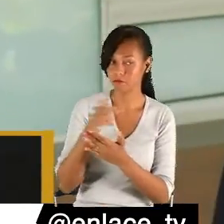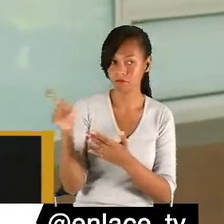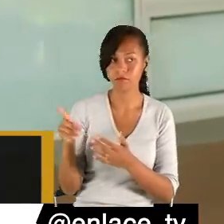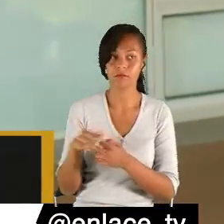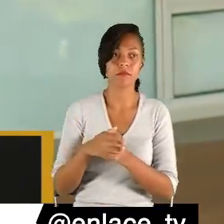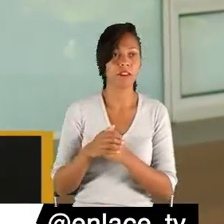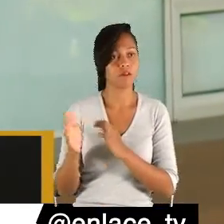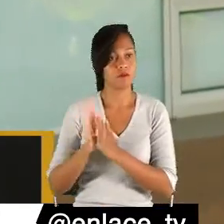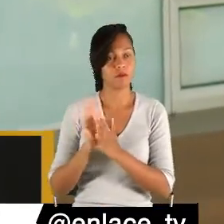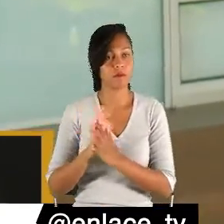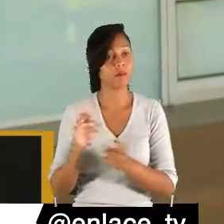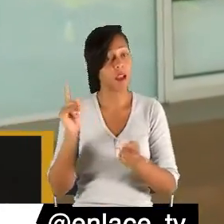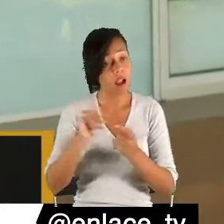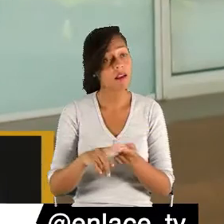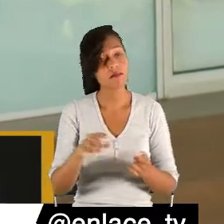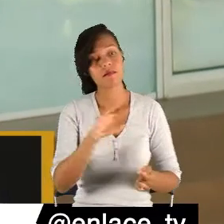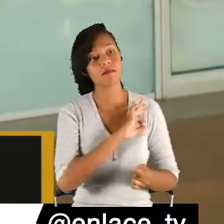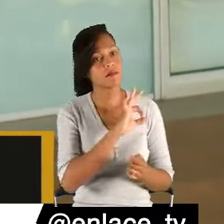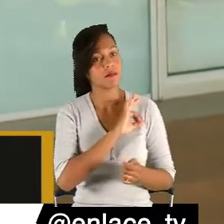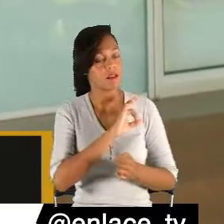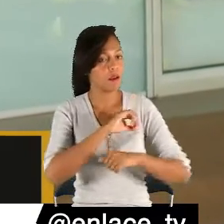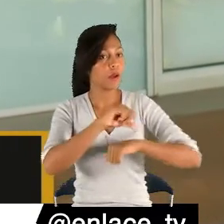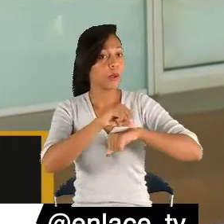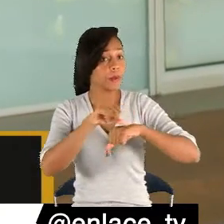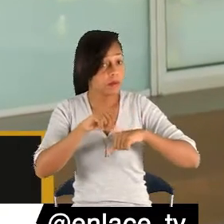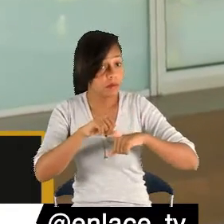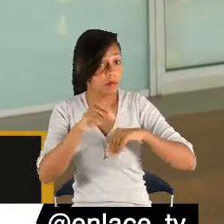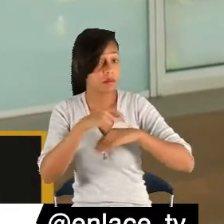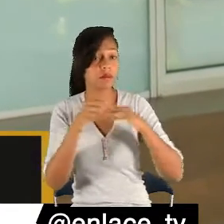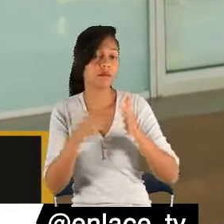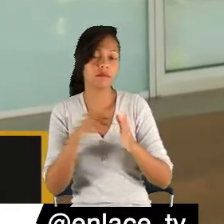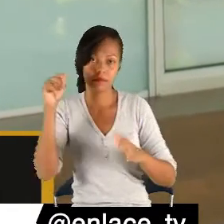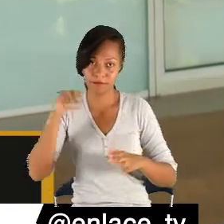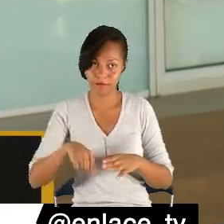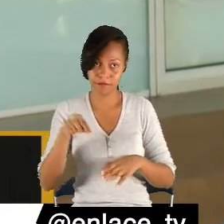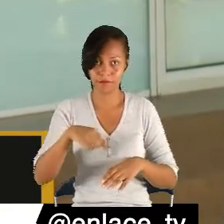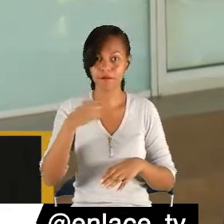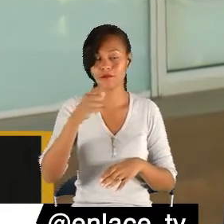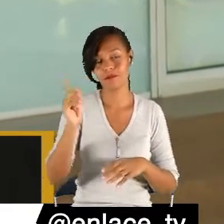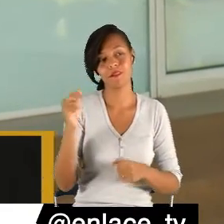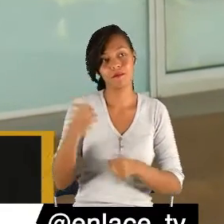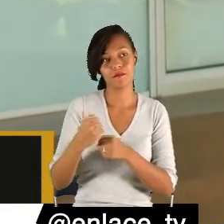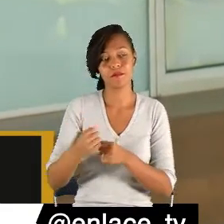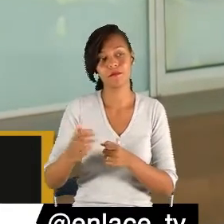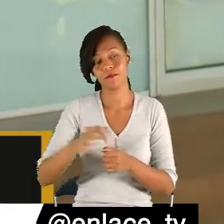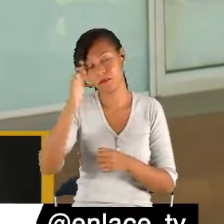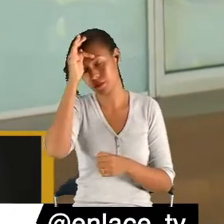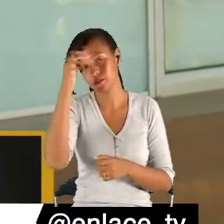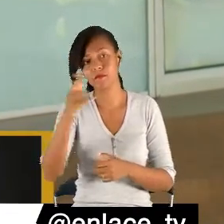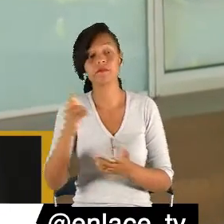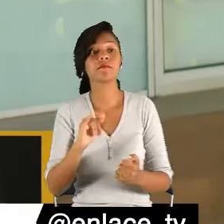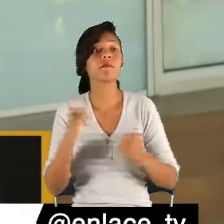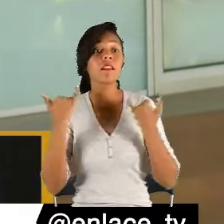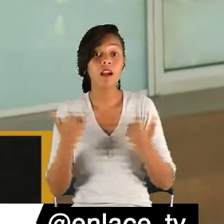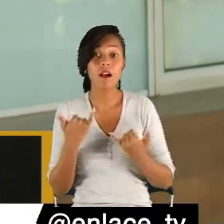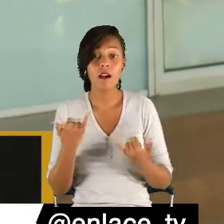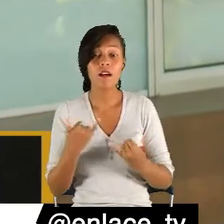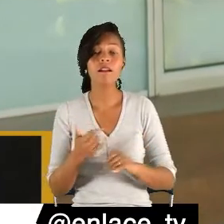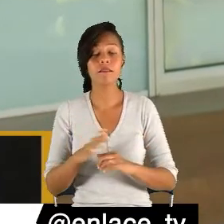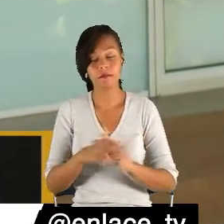hasta el día sábado se estarán cumpliendo con estas operaciones aquí en la policlínica de ecopetrol en barrancabermeja en la información por el momento y por supuesto